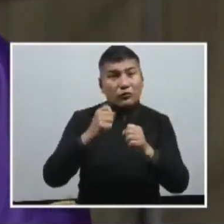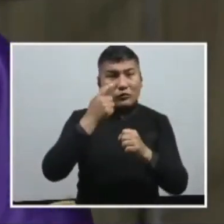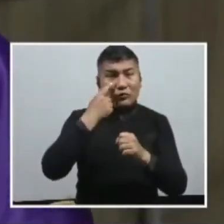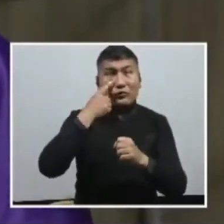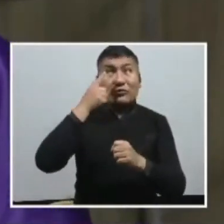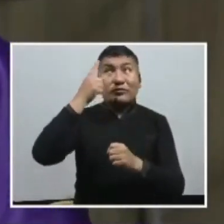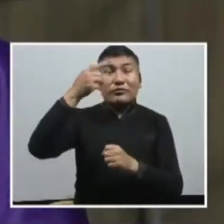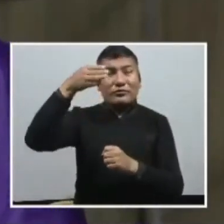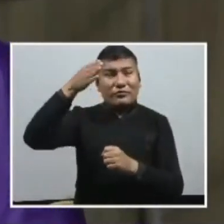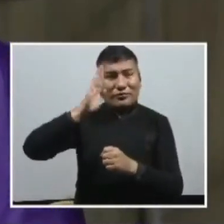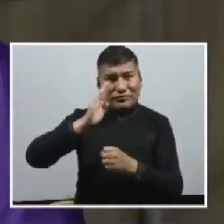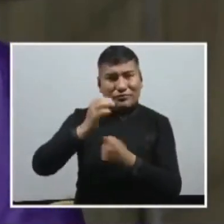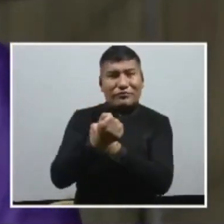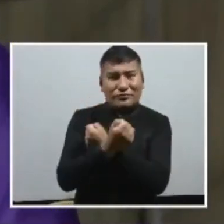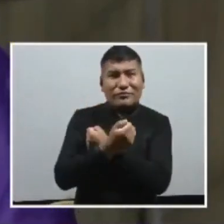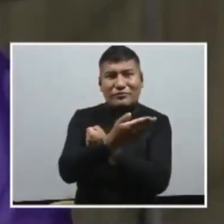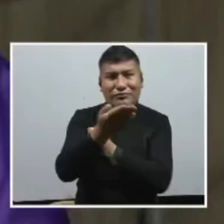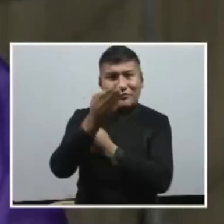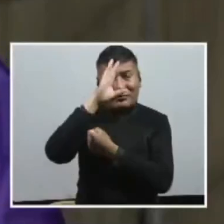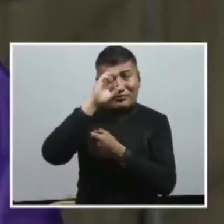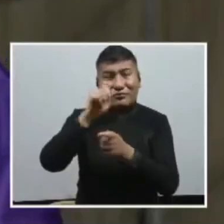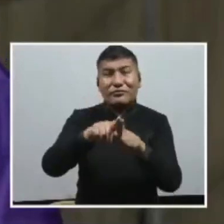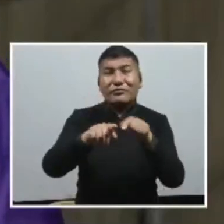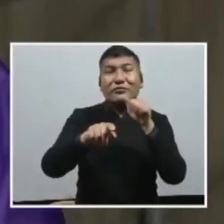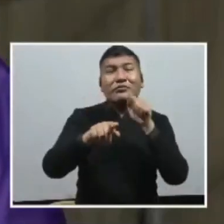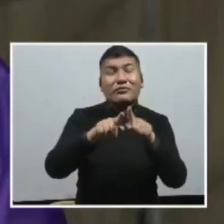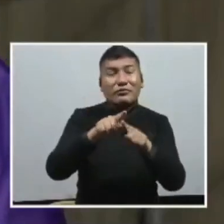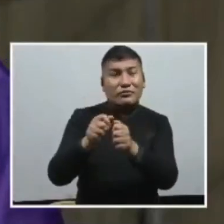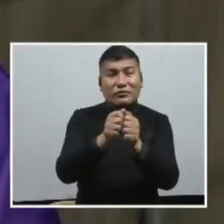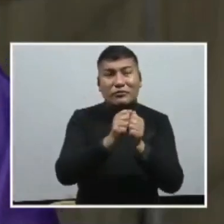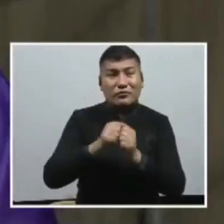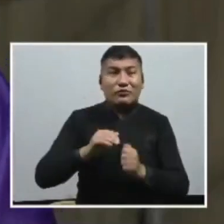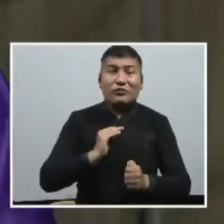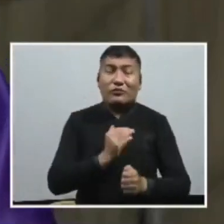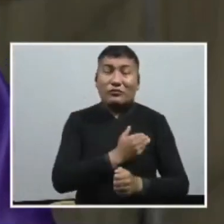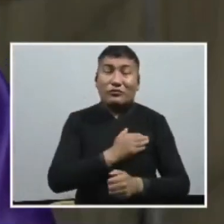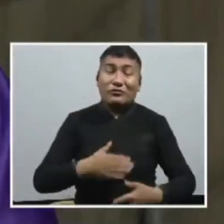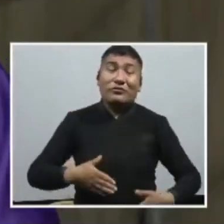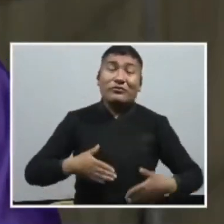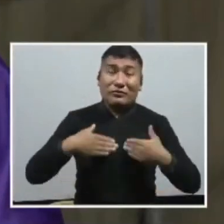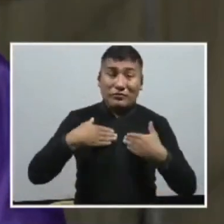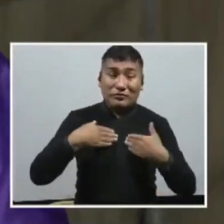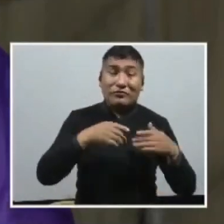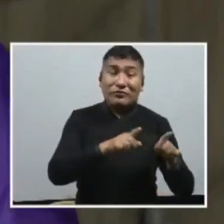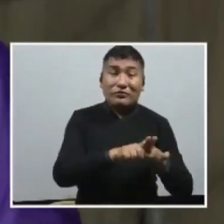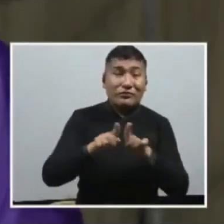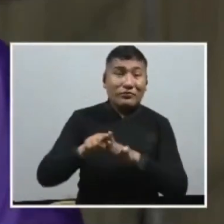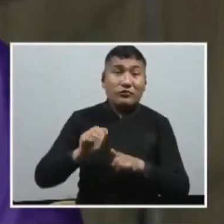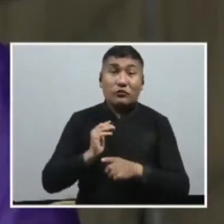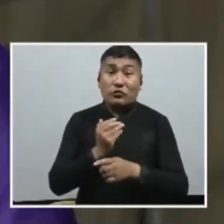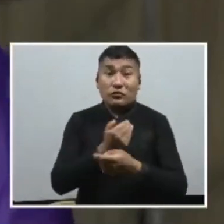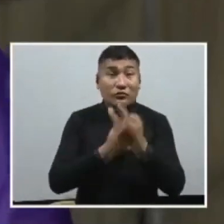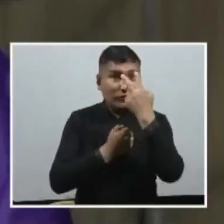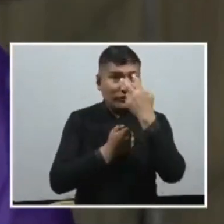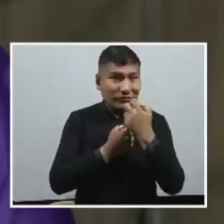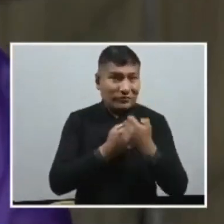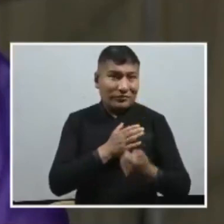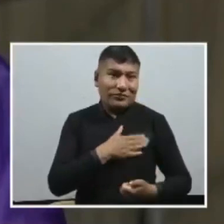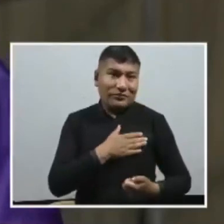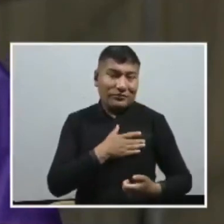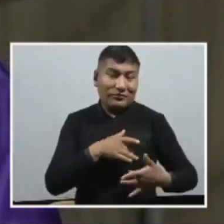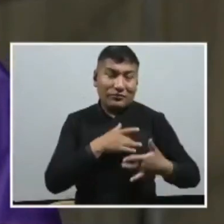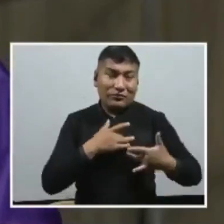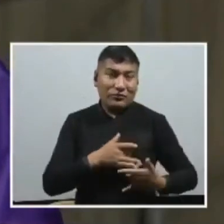Dios, queridos hermanos, acompañando nuestras vidas como al ciego y también nuestras cegueras espirituales, que